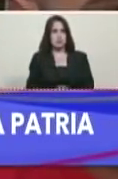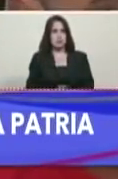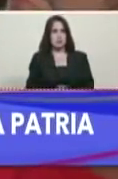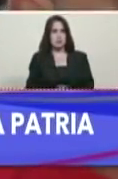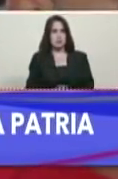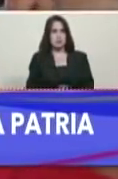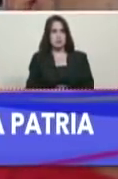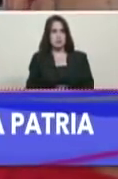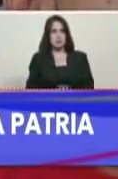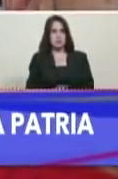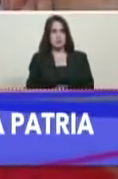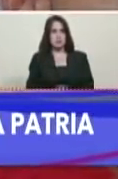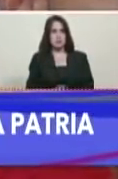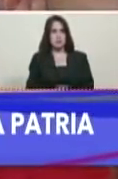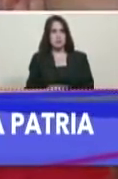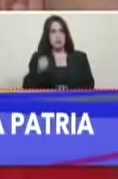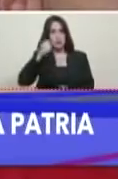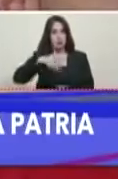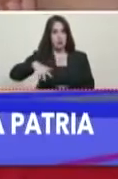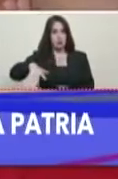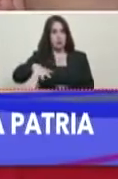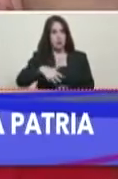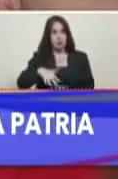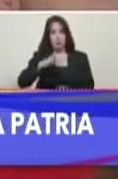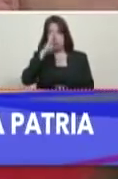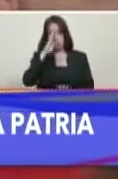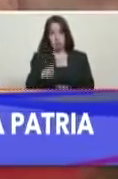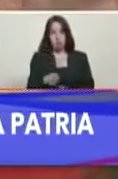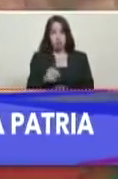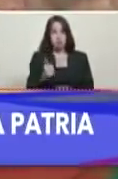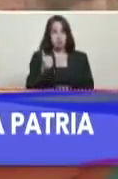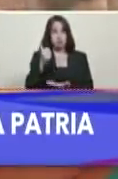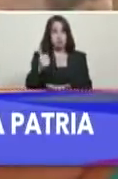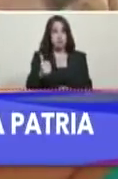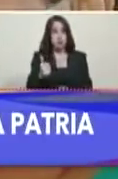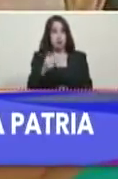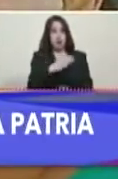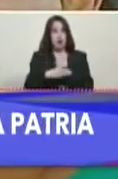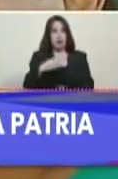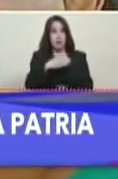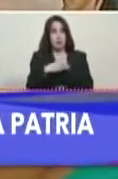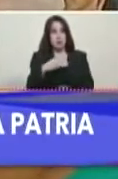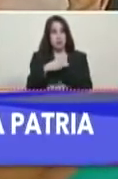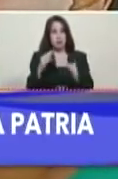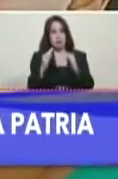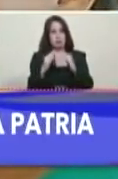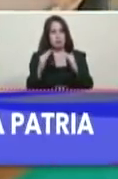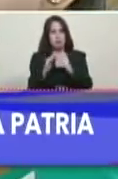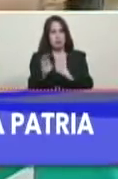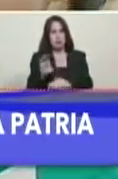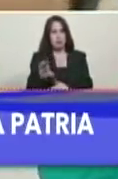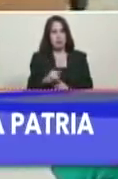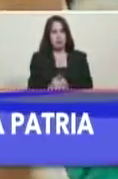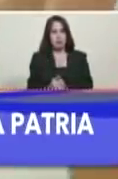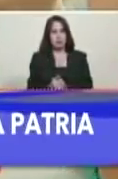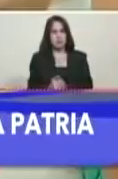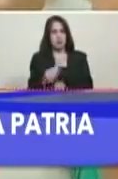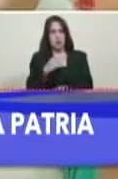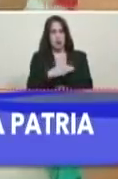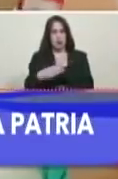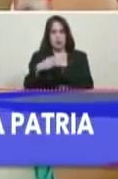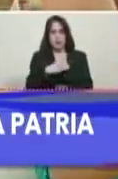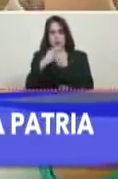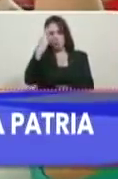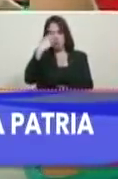la protección al pueblo a través de los bonos directos de la gran misión Hogares de la Patria, de la misión José